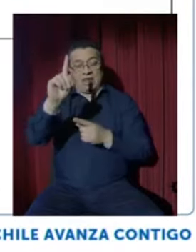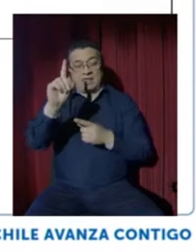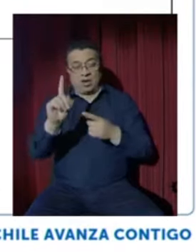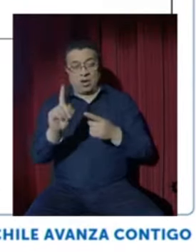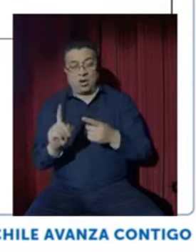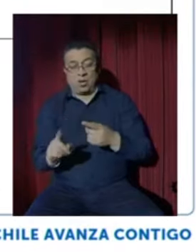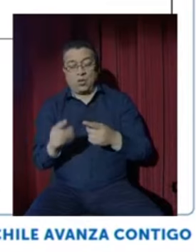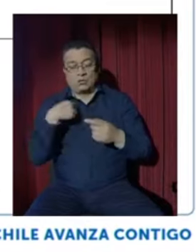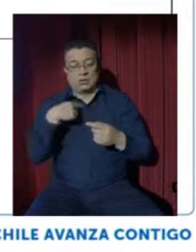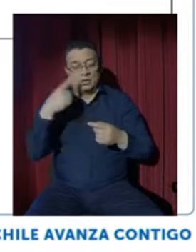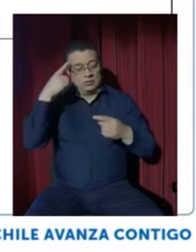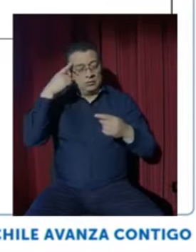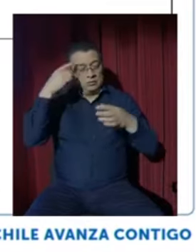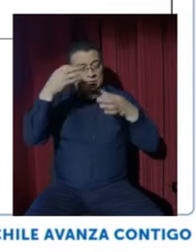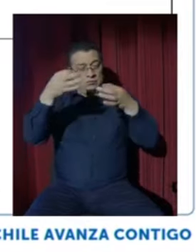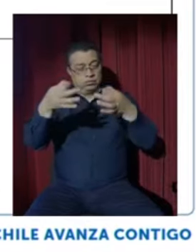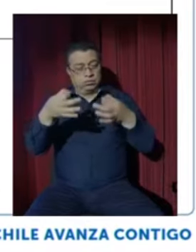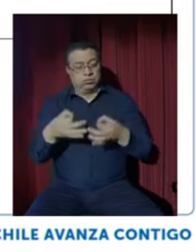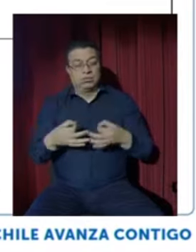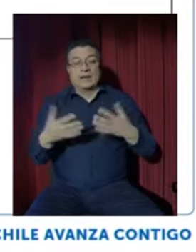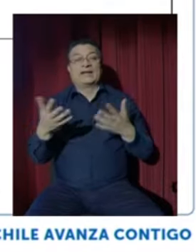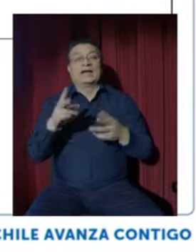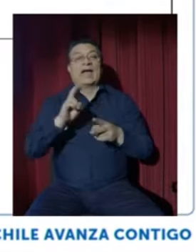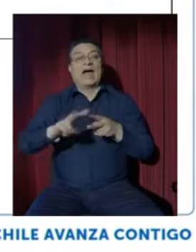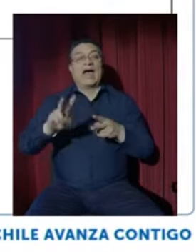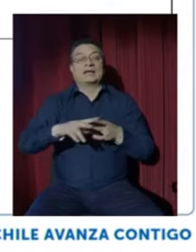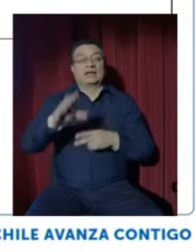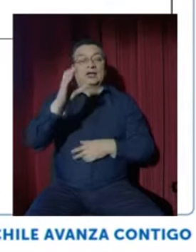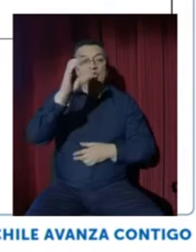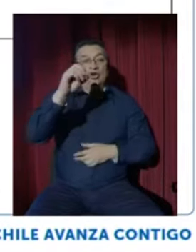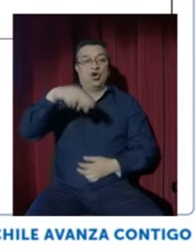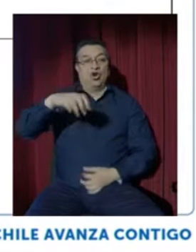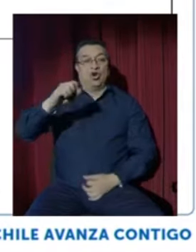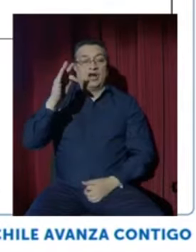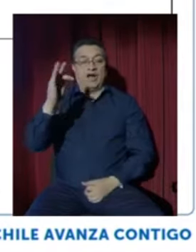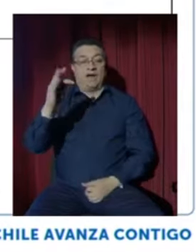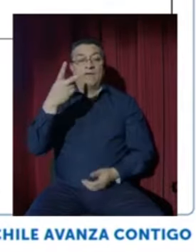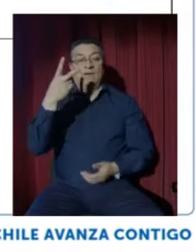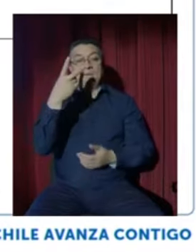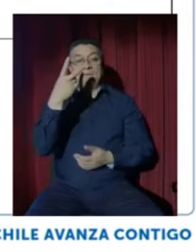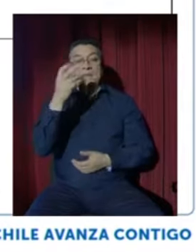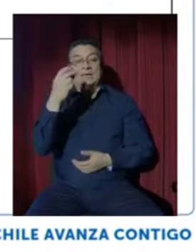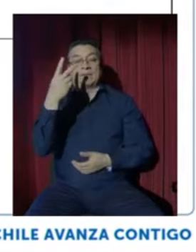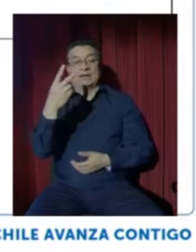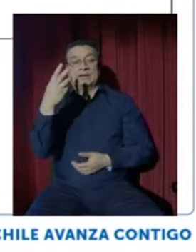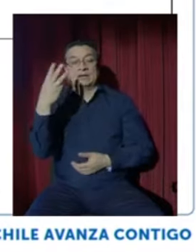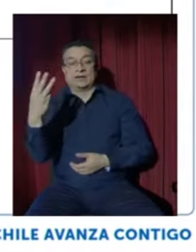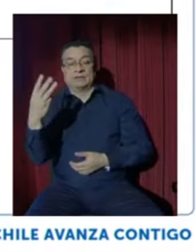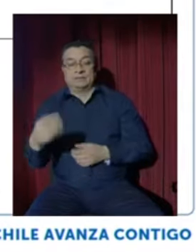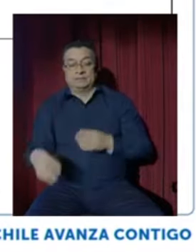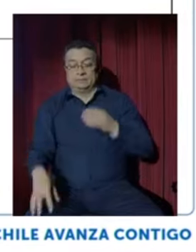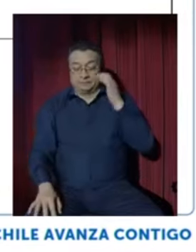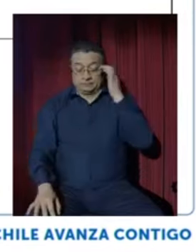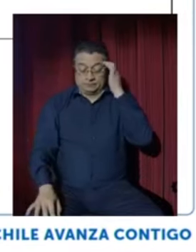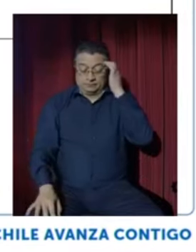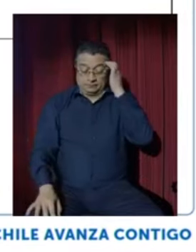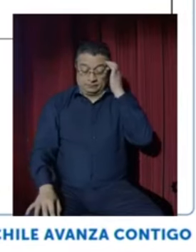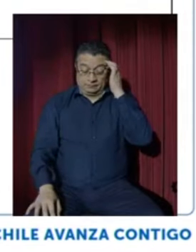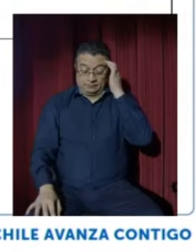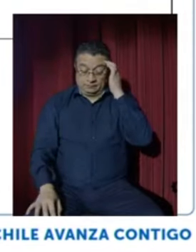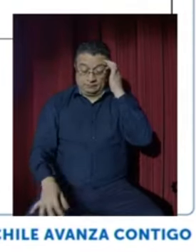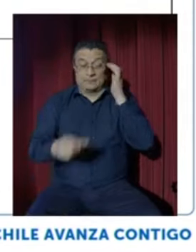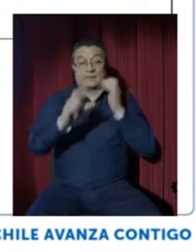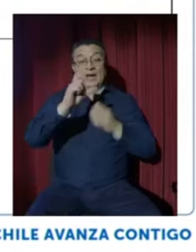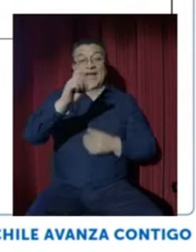tomemos una dimensión de lo que ha realizado con AF durante el año 23 eh en la